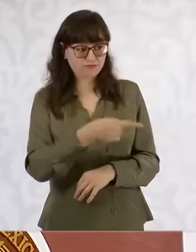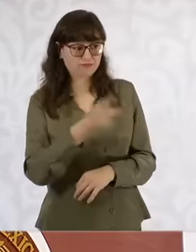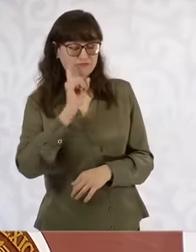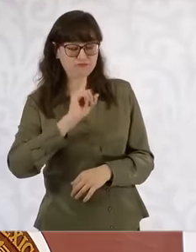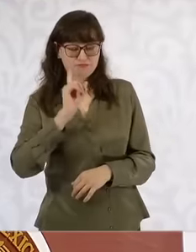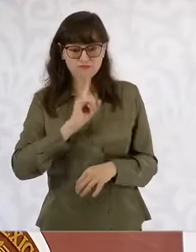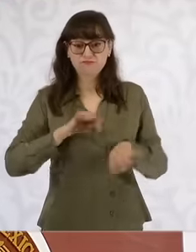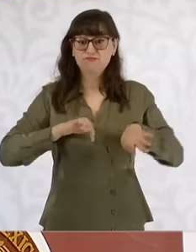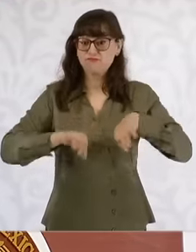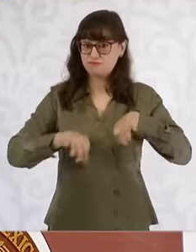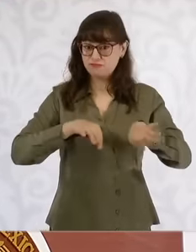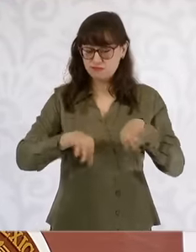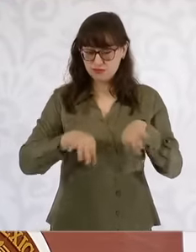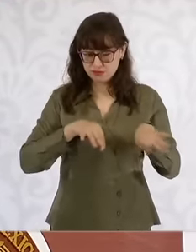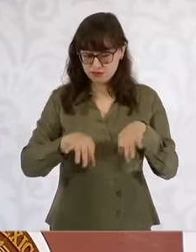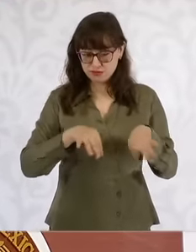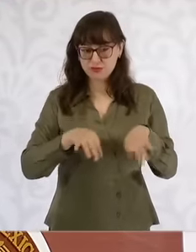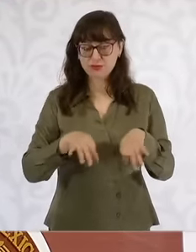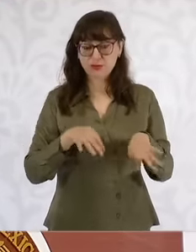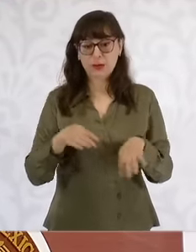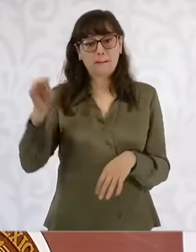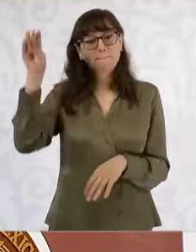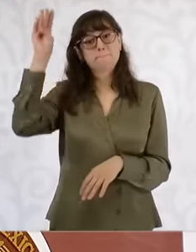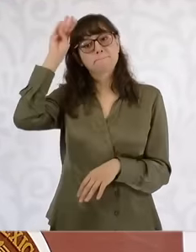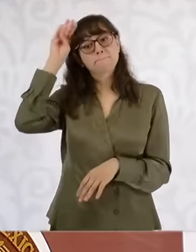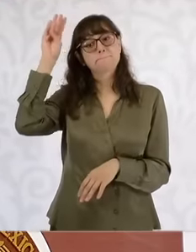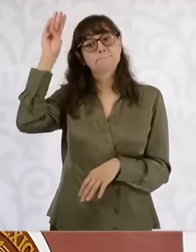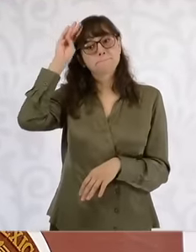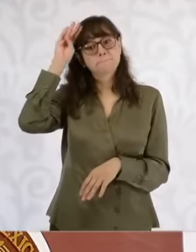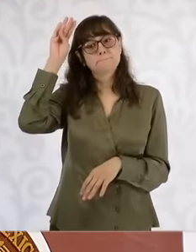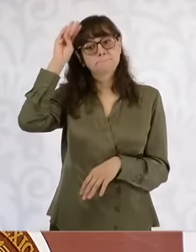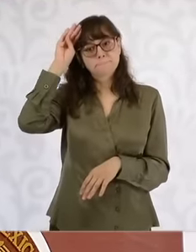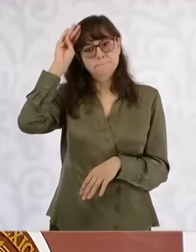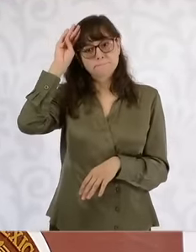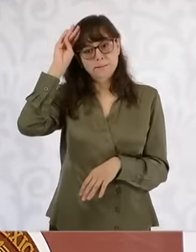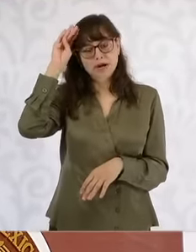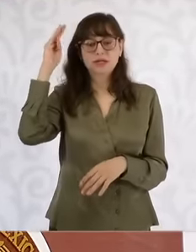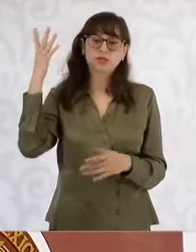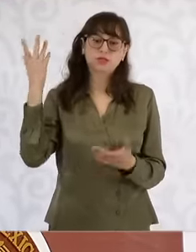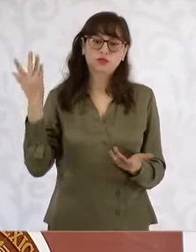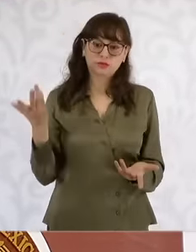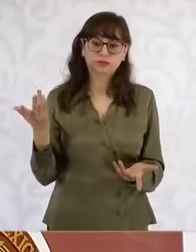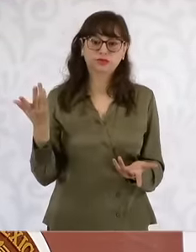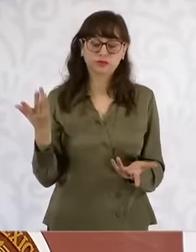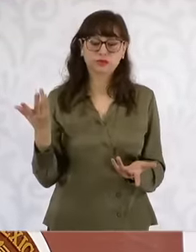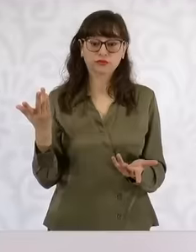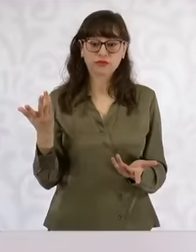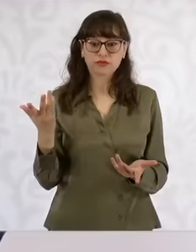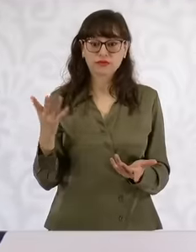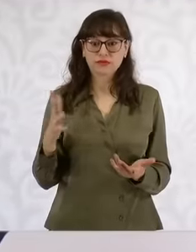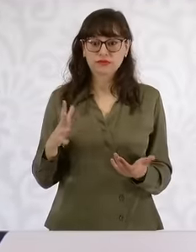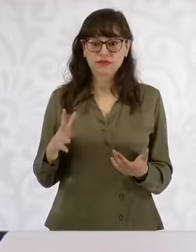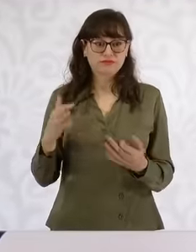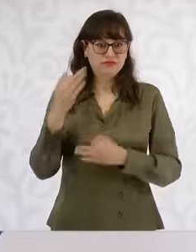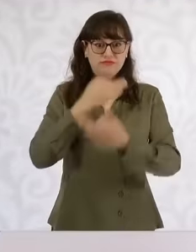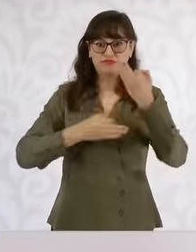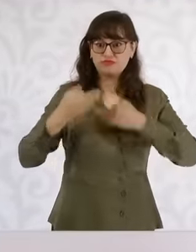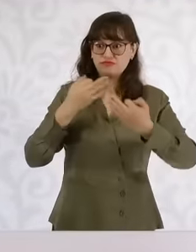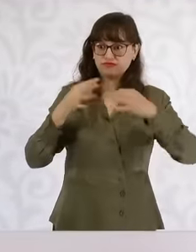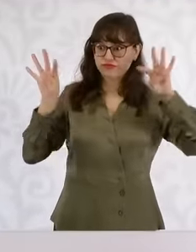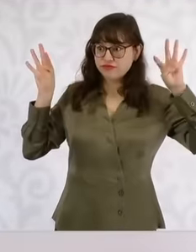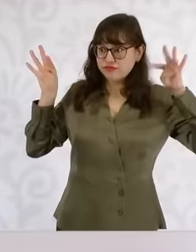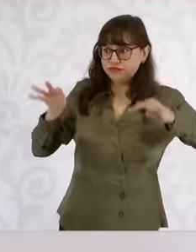presidenta, y pensamos que, pues, dada la gran expectativa que se tiene y las dos presentaciones